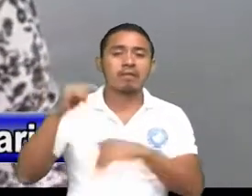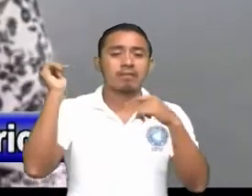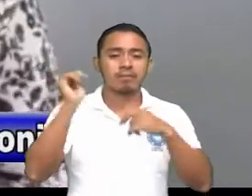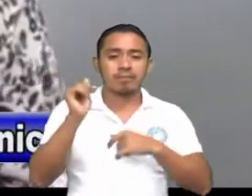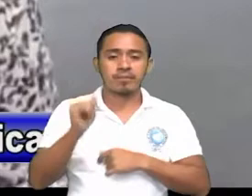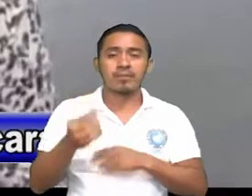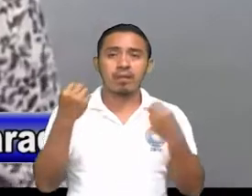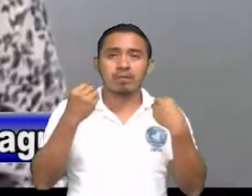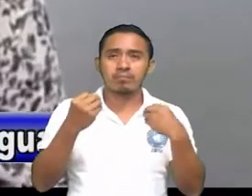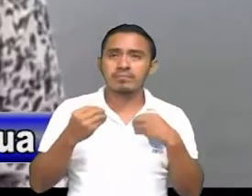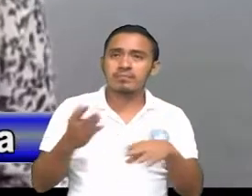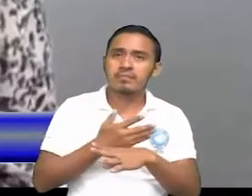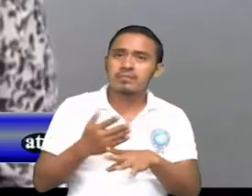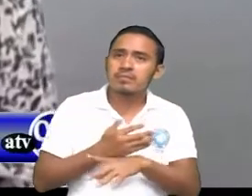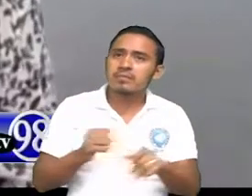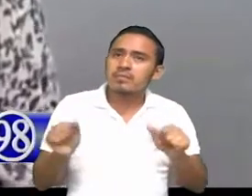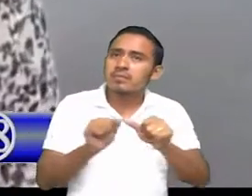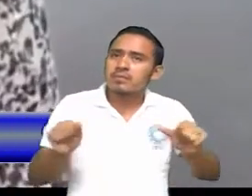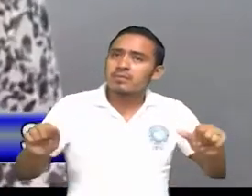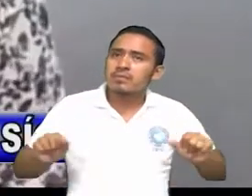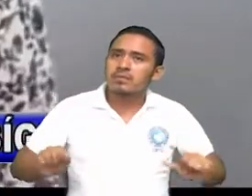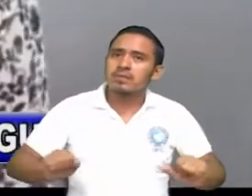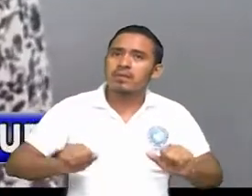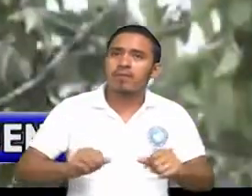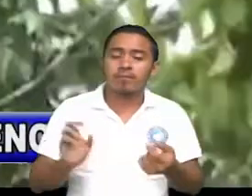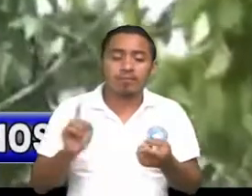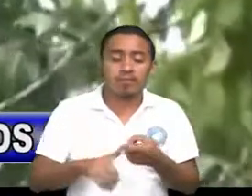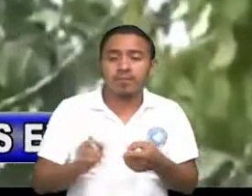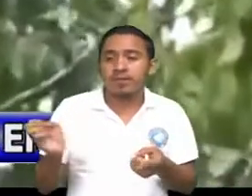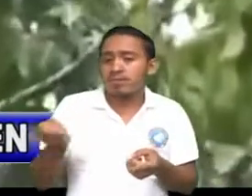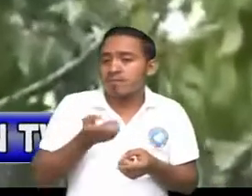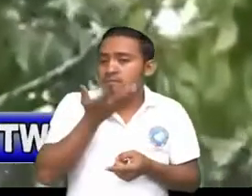ella hay mucha variedad también de orquídeas.